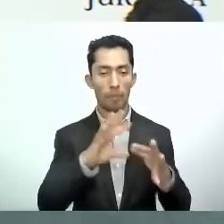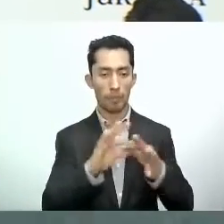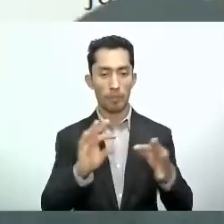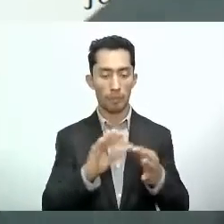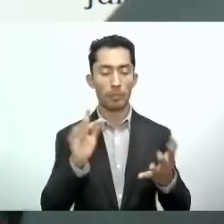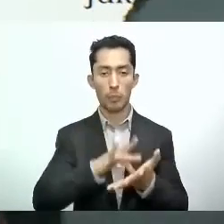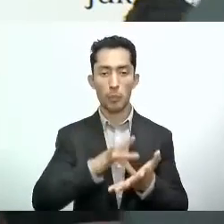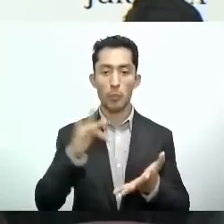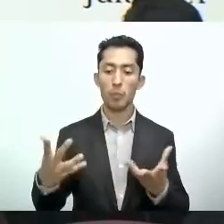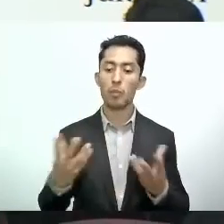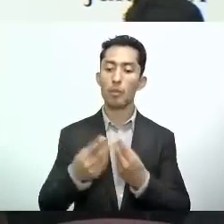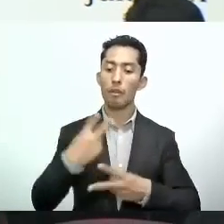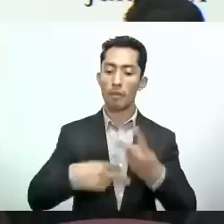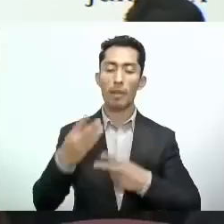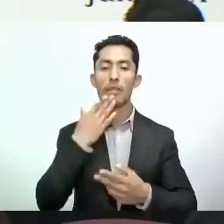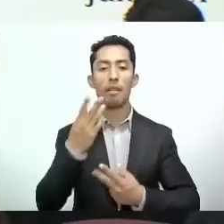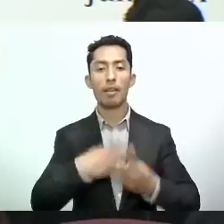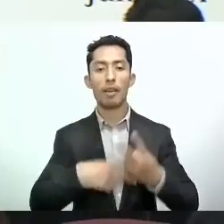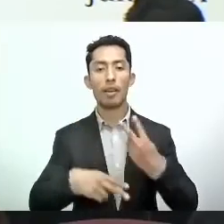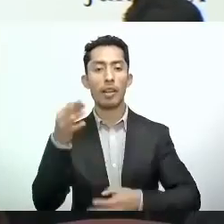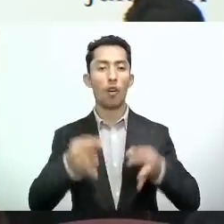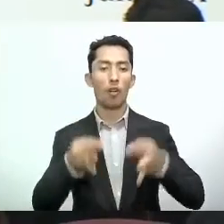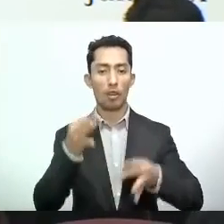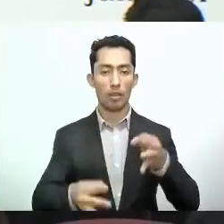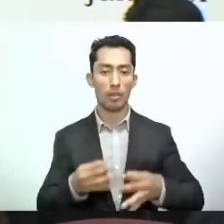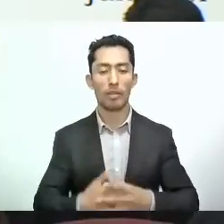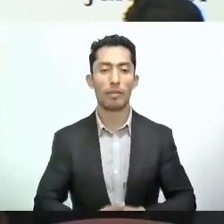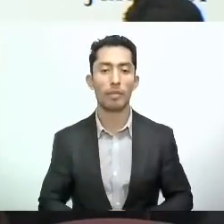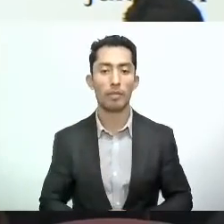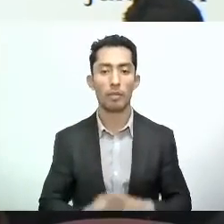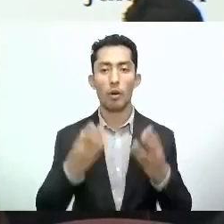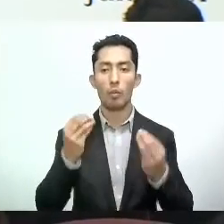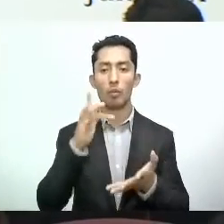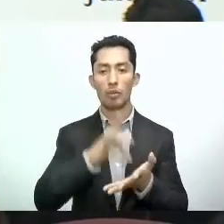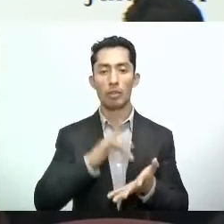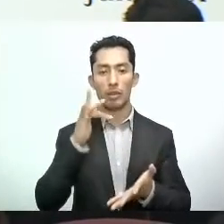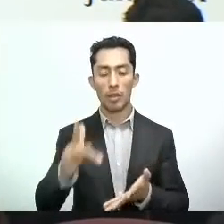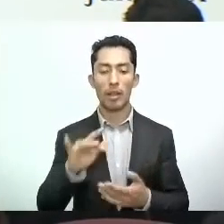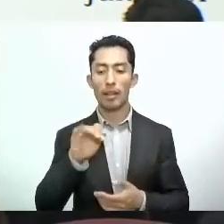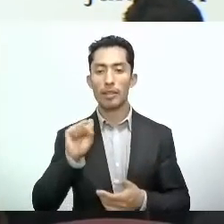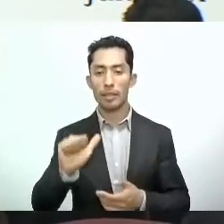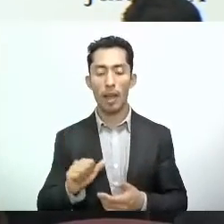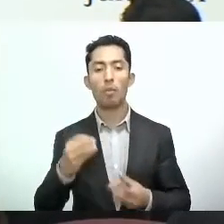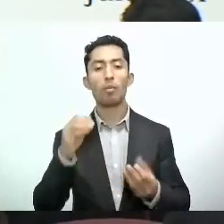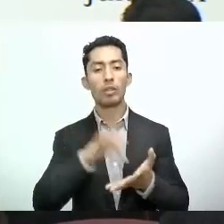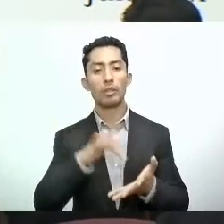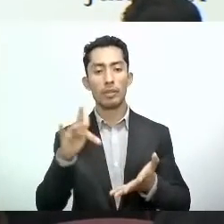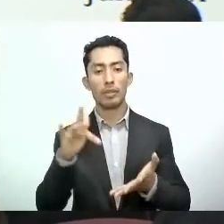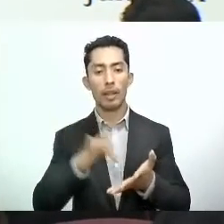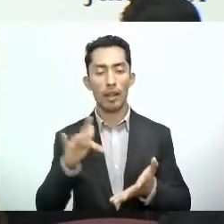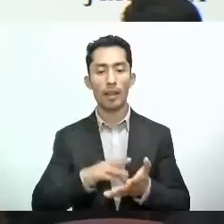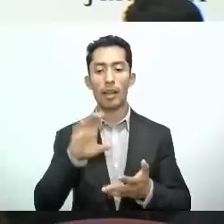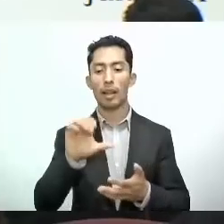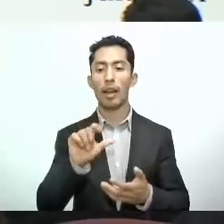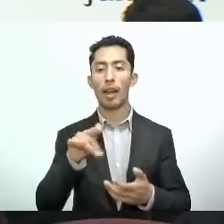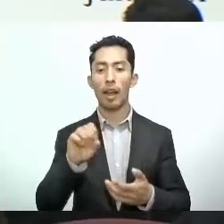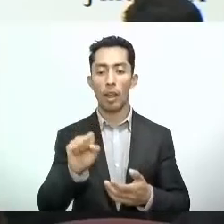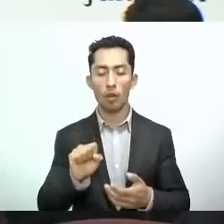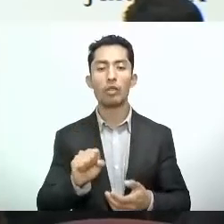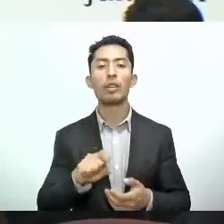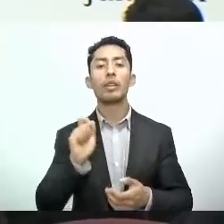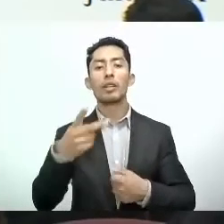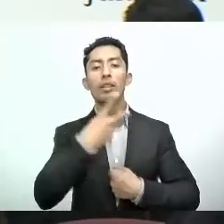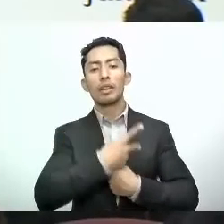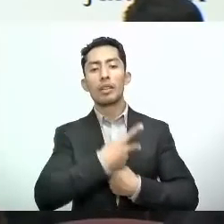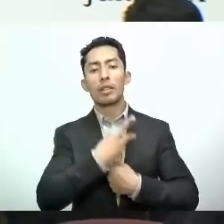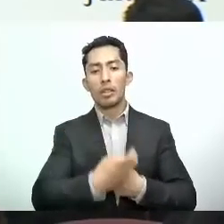por tu presencia y bienvenida a la Corte. Muchísimas gracias, Isa. Muchísimas gracias también a Carlos por la invitación de